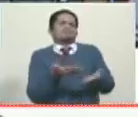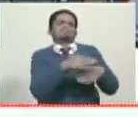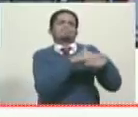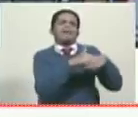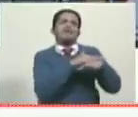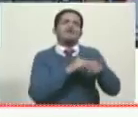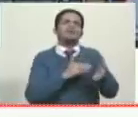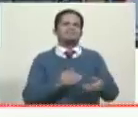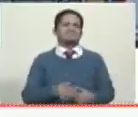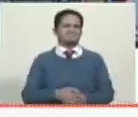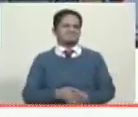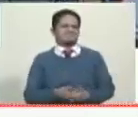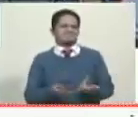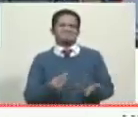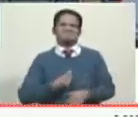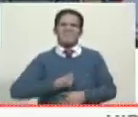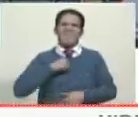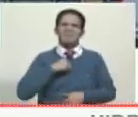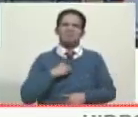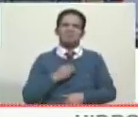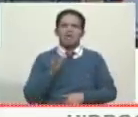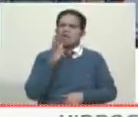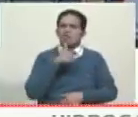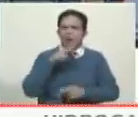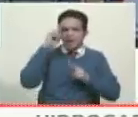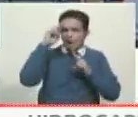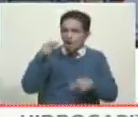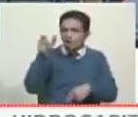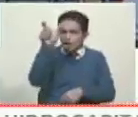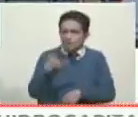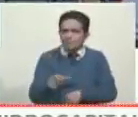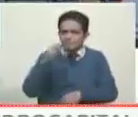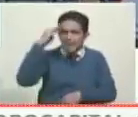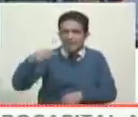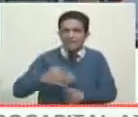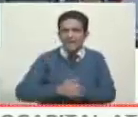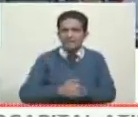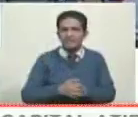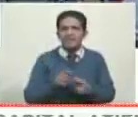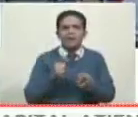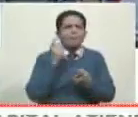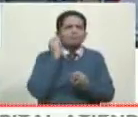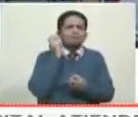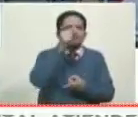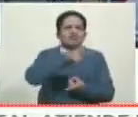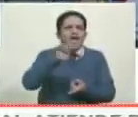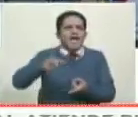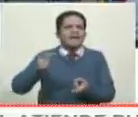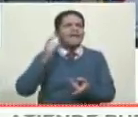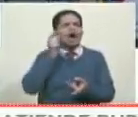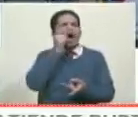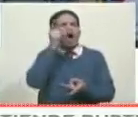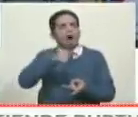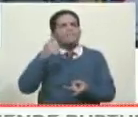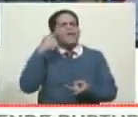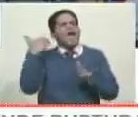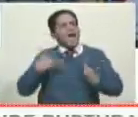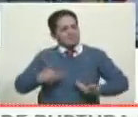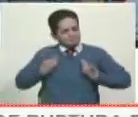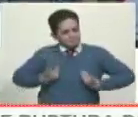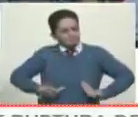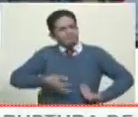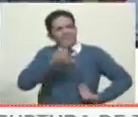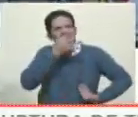creen que no hay honor en nuestros militares en nuestras mujeres y en los hombres que tienen el uniforme de la patria